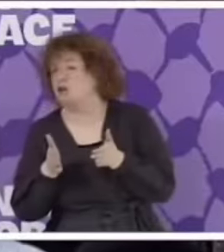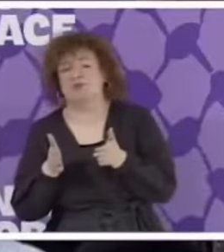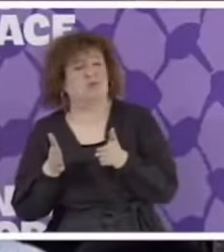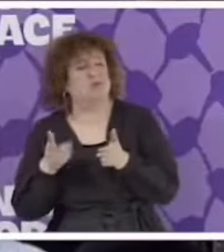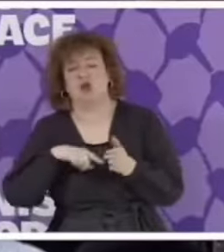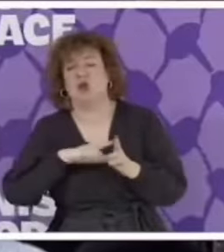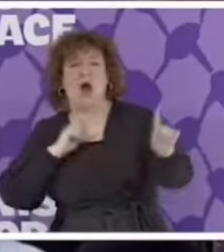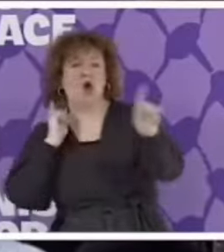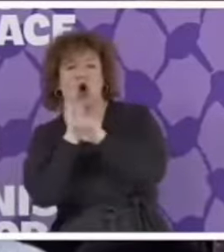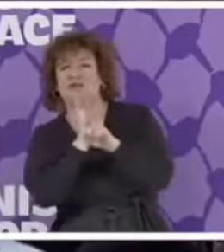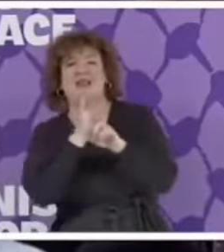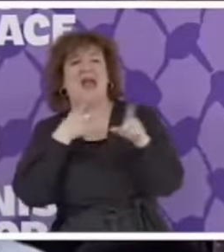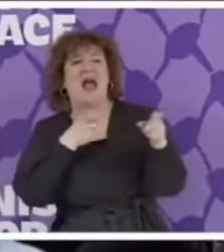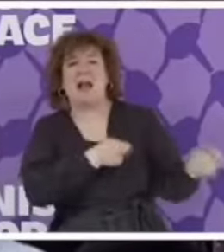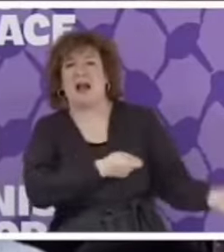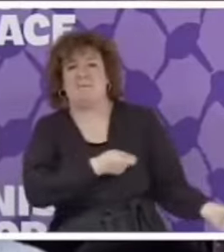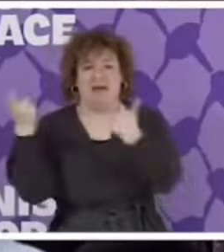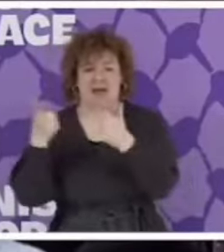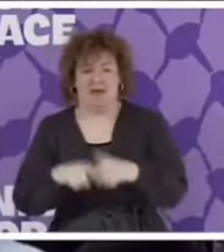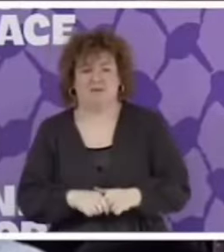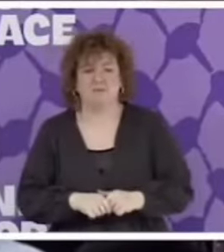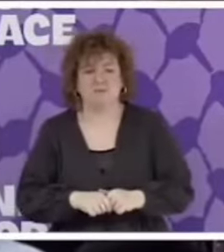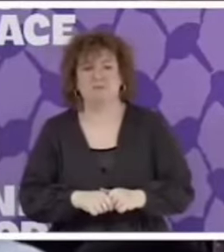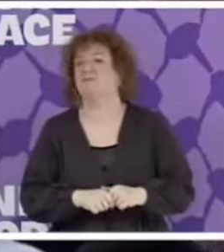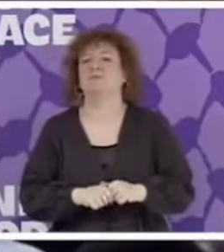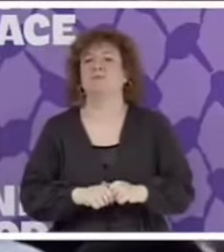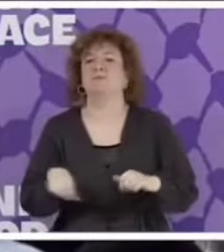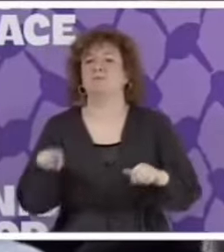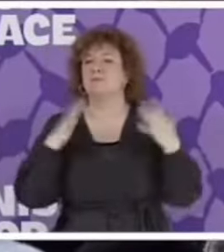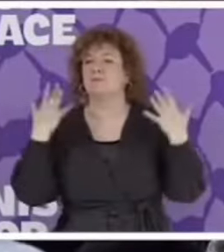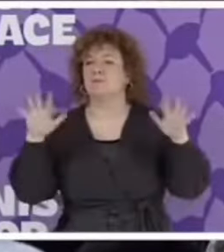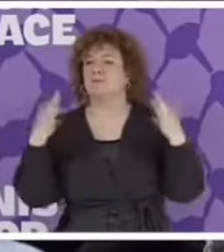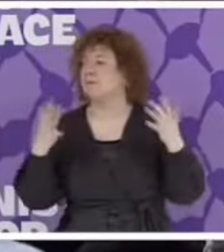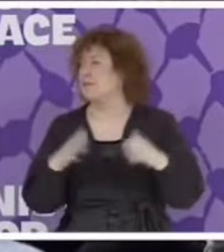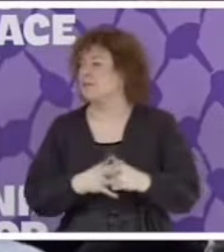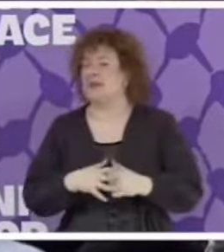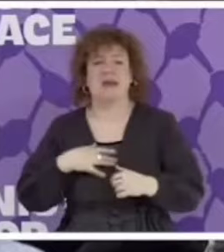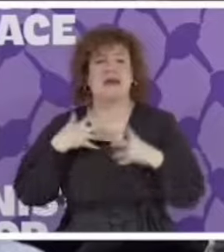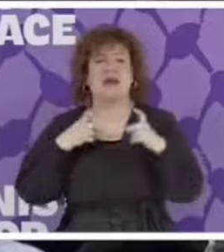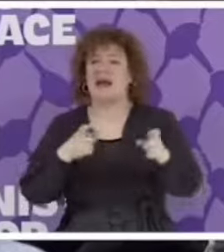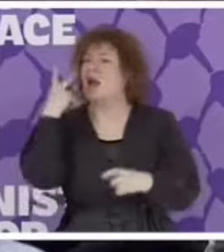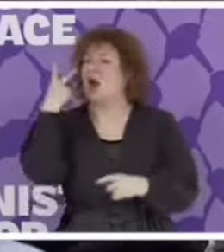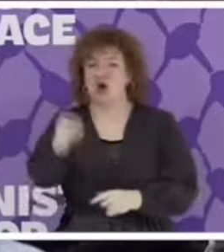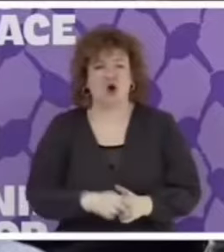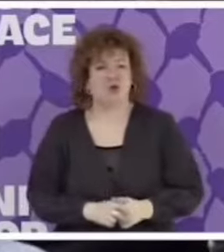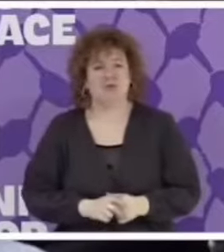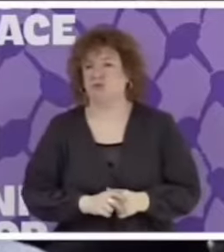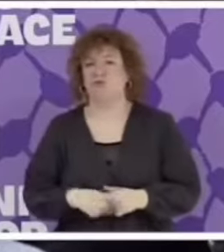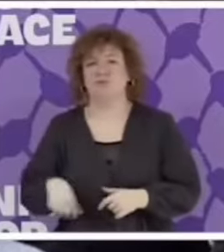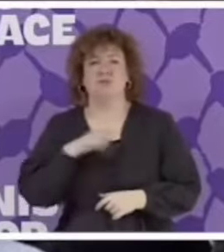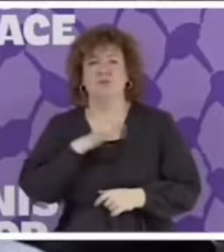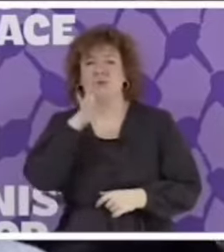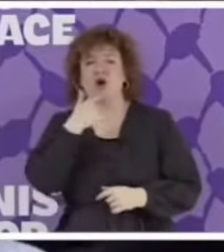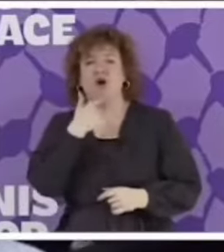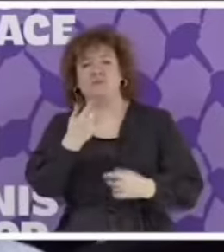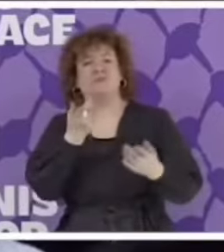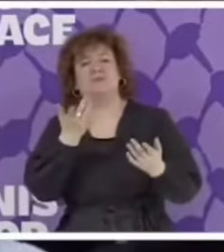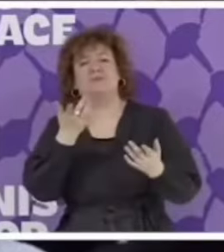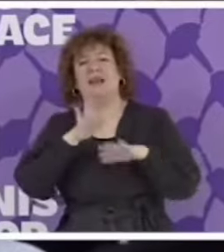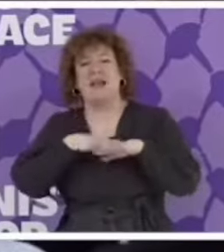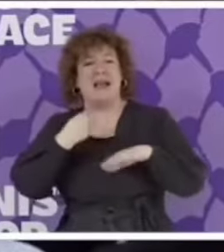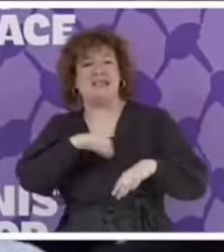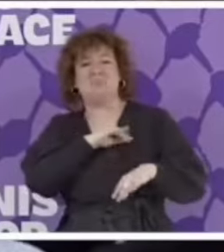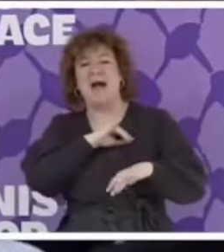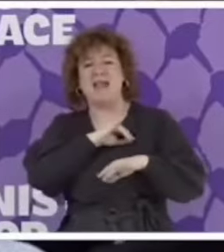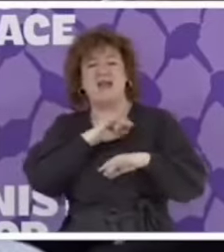se opone al envío de armas a Ucrania. No a la guerra, no en nuestro nombre. España es un país